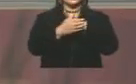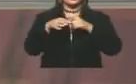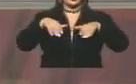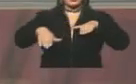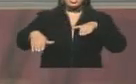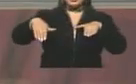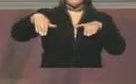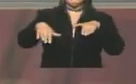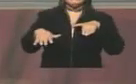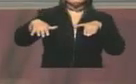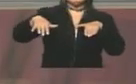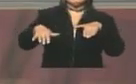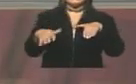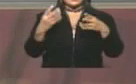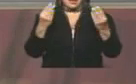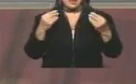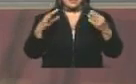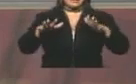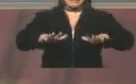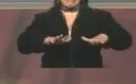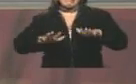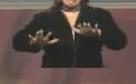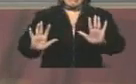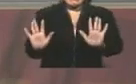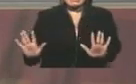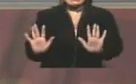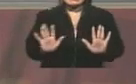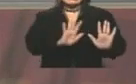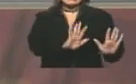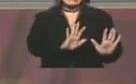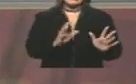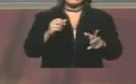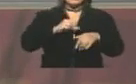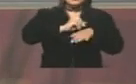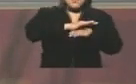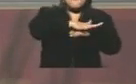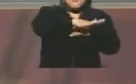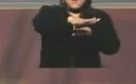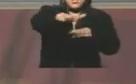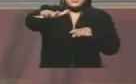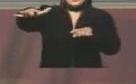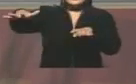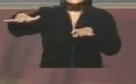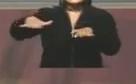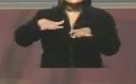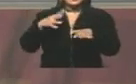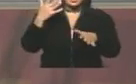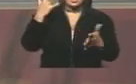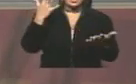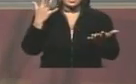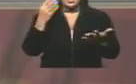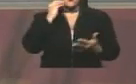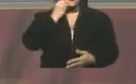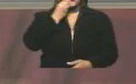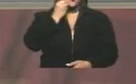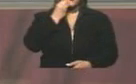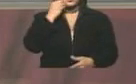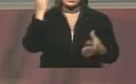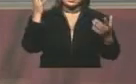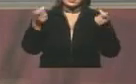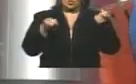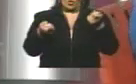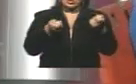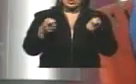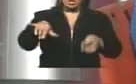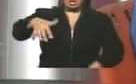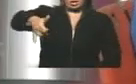industria cultural y todos los productos con los que ellos de alguna manera pues mantienen aletargada nuestra juventud. Así